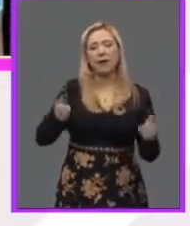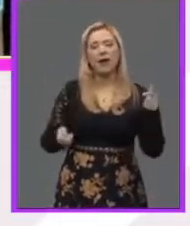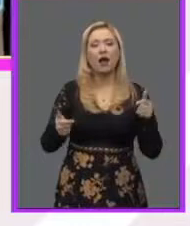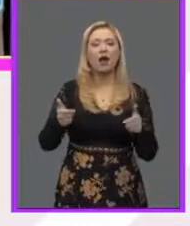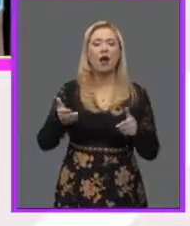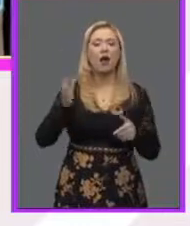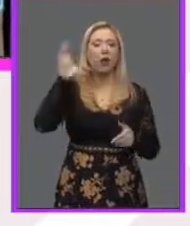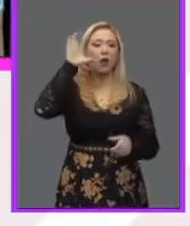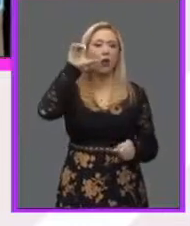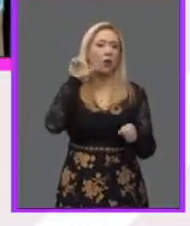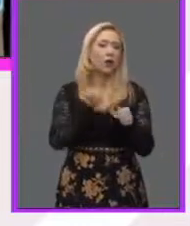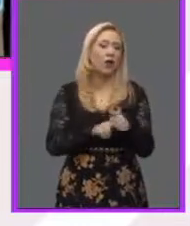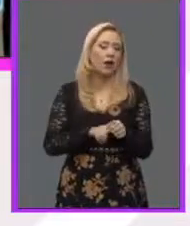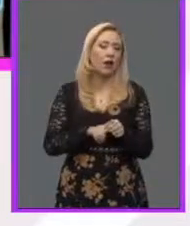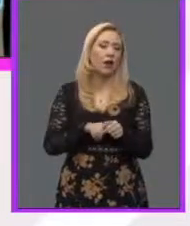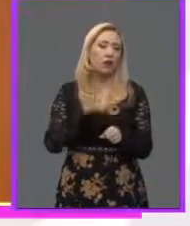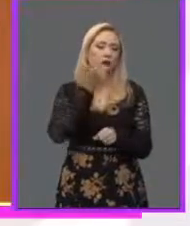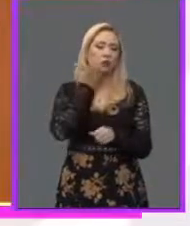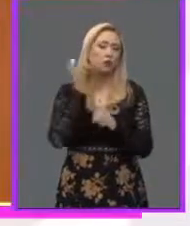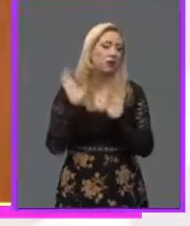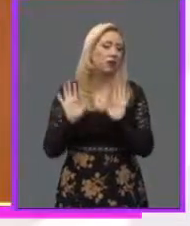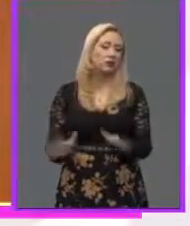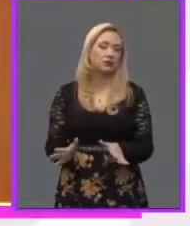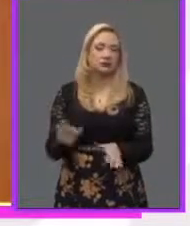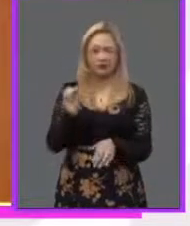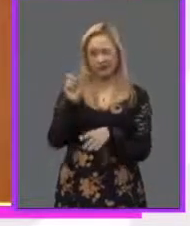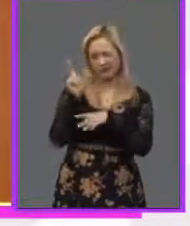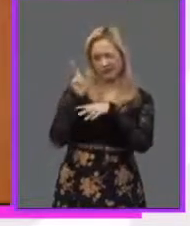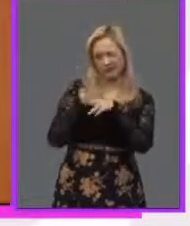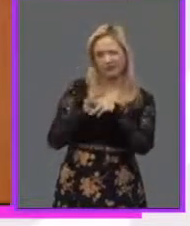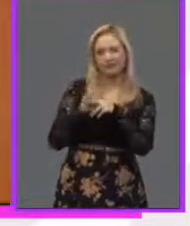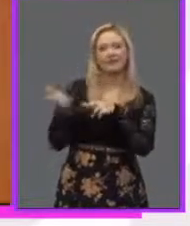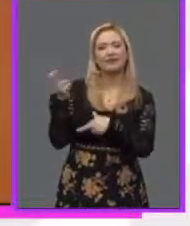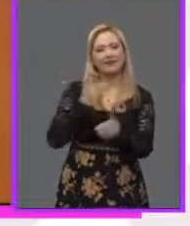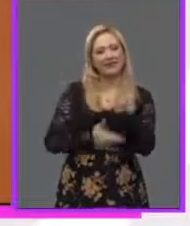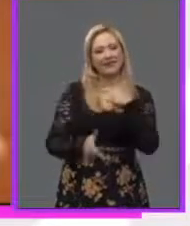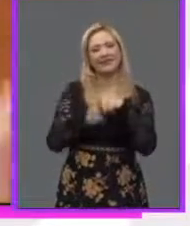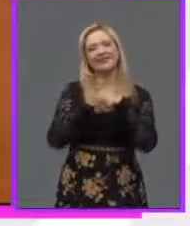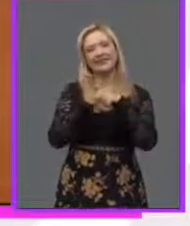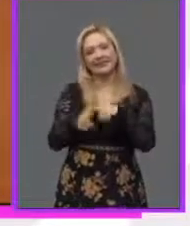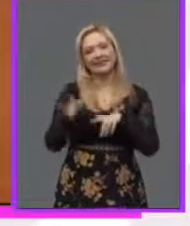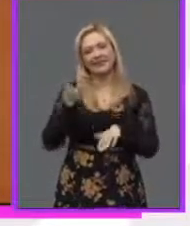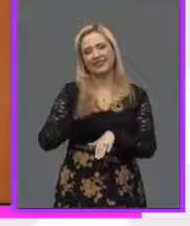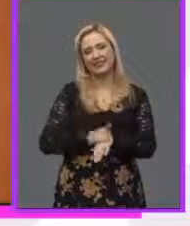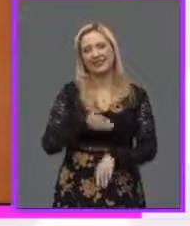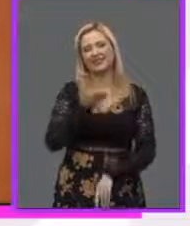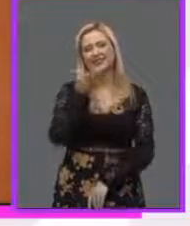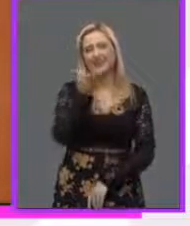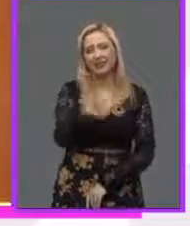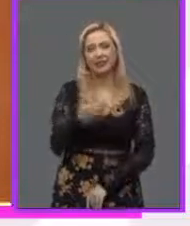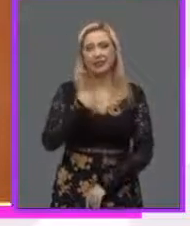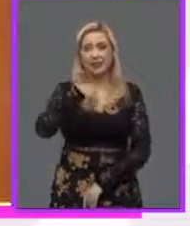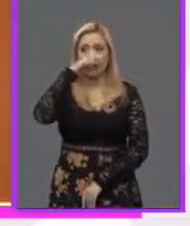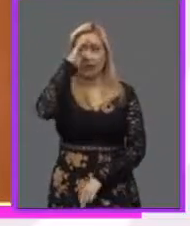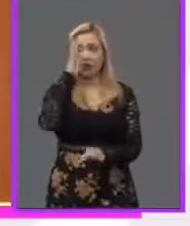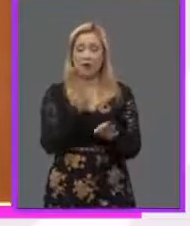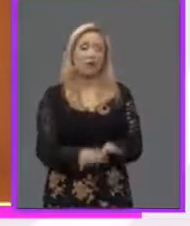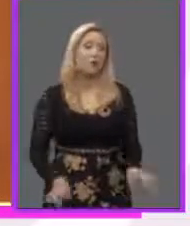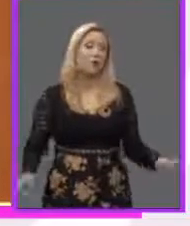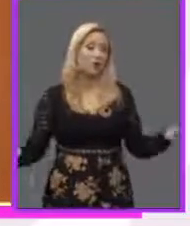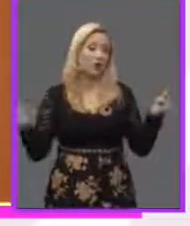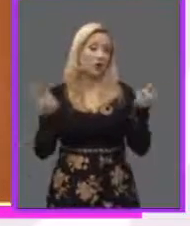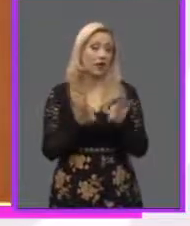cultural. Claro. Carla, tenemos que hacer una pausa rapidísimo. Vamos a regresar ahorita a retomar este tema porque me